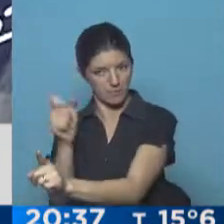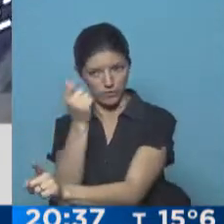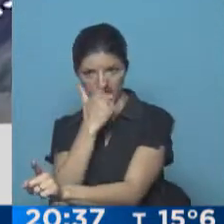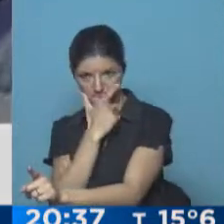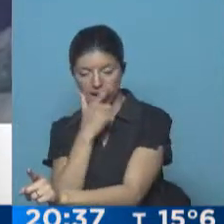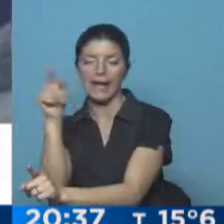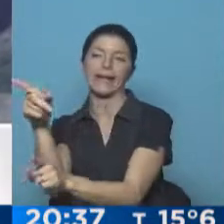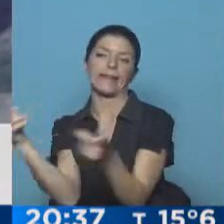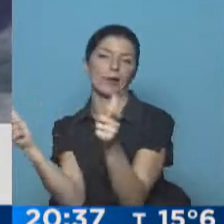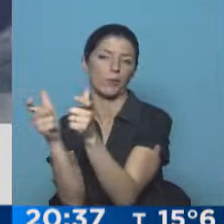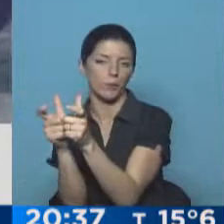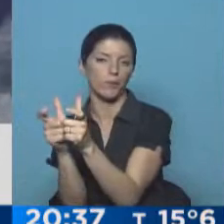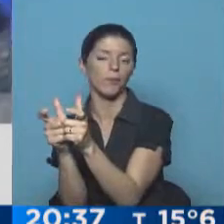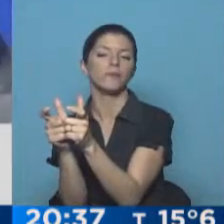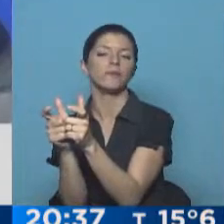flamante alianza